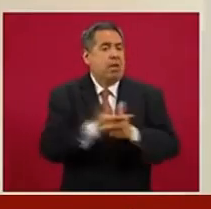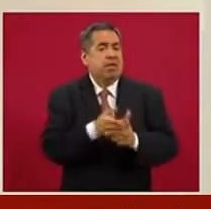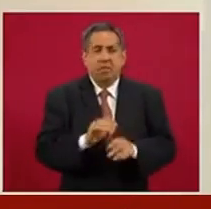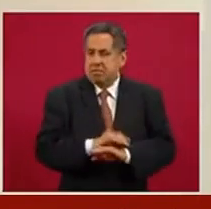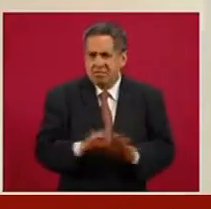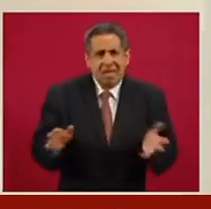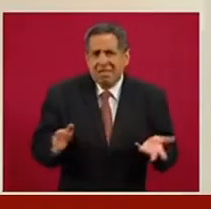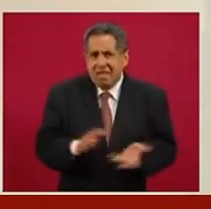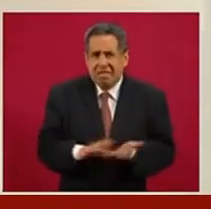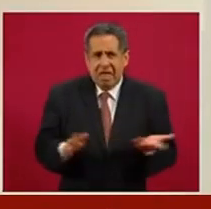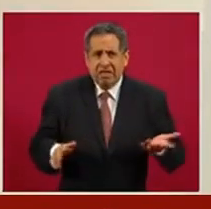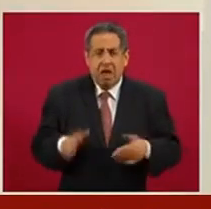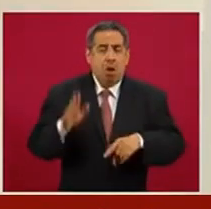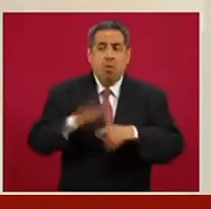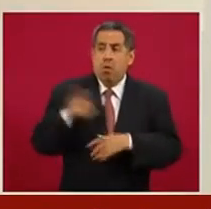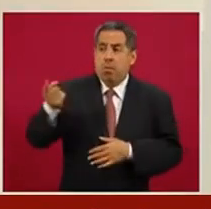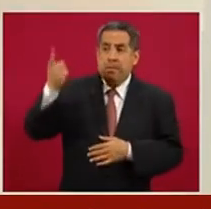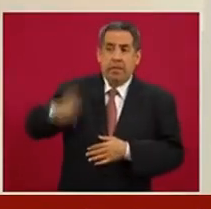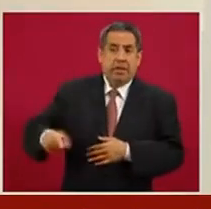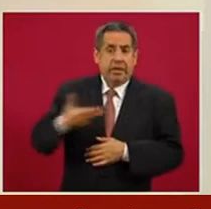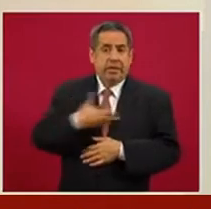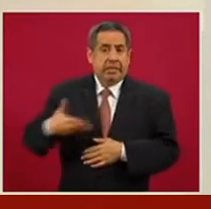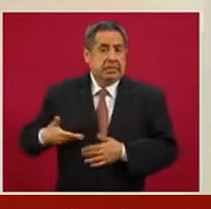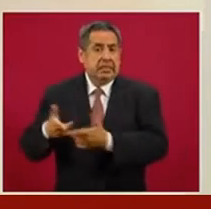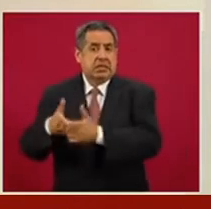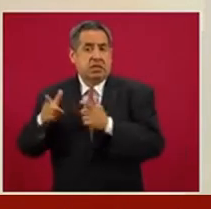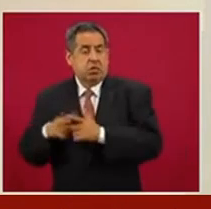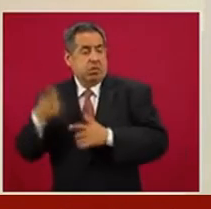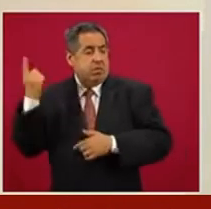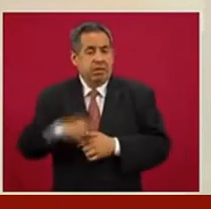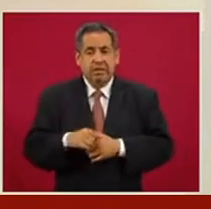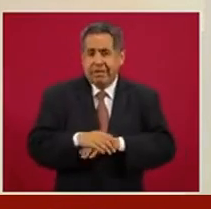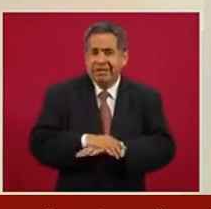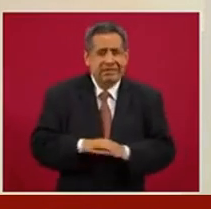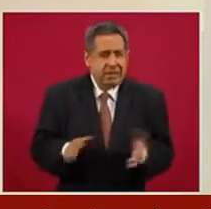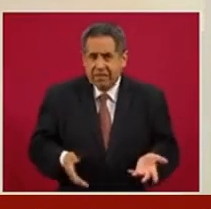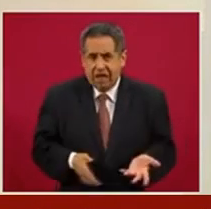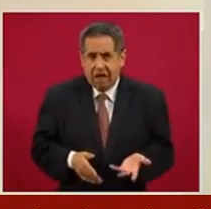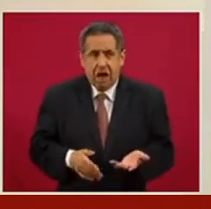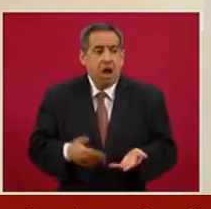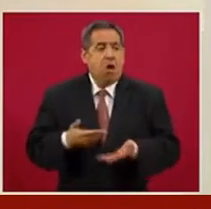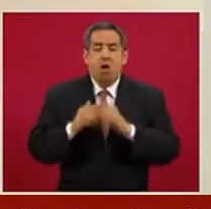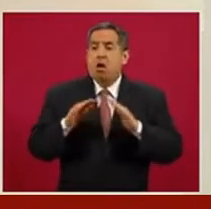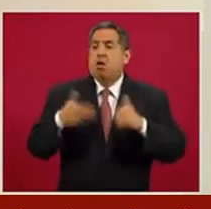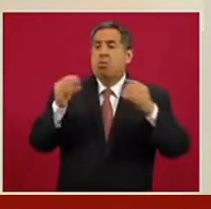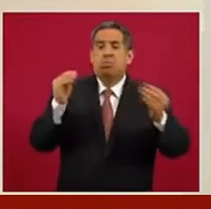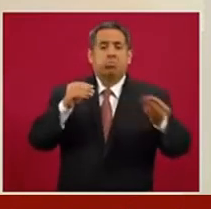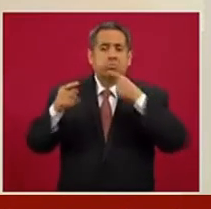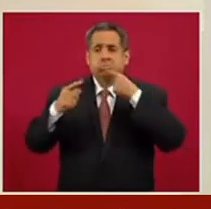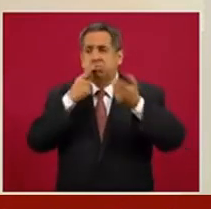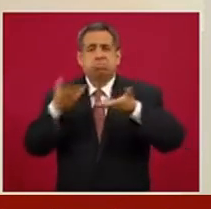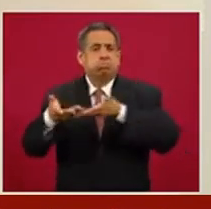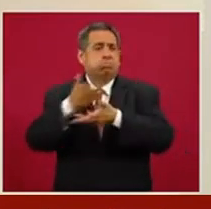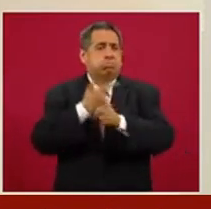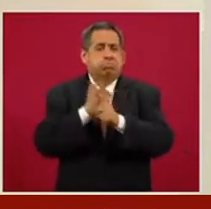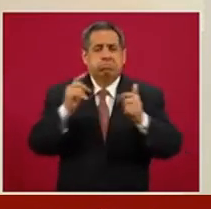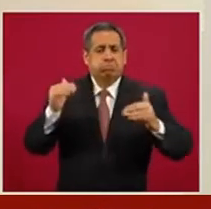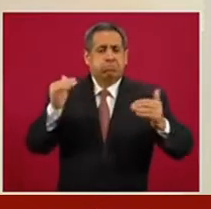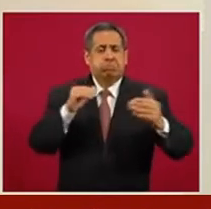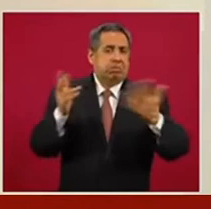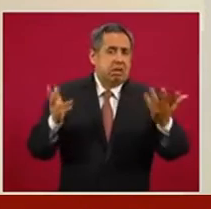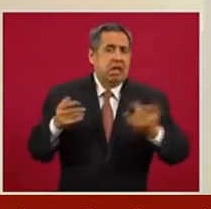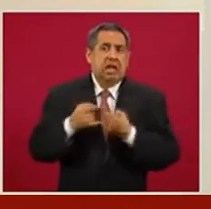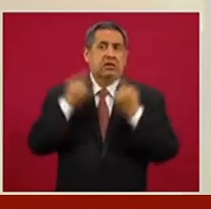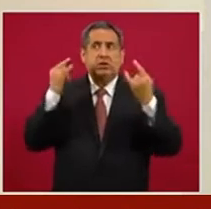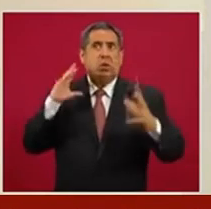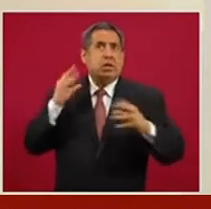por consigna de la presidencia, y el debate público está más vivo y vibrante que nunca en la historia moderna del